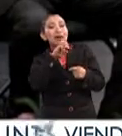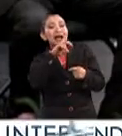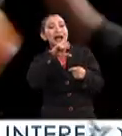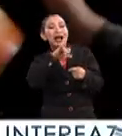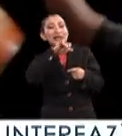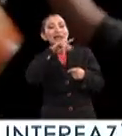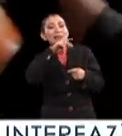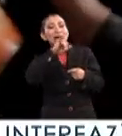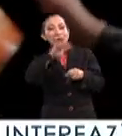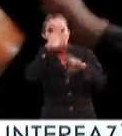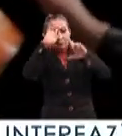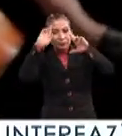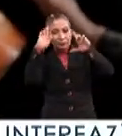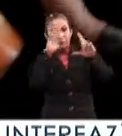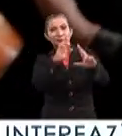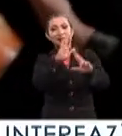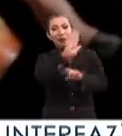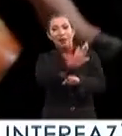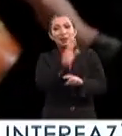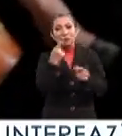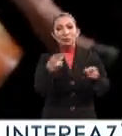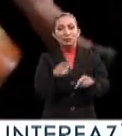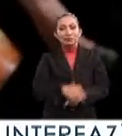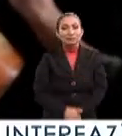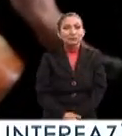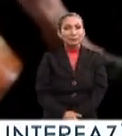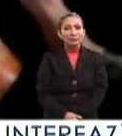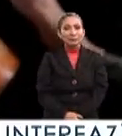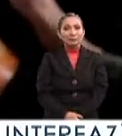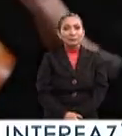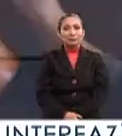Jiménez rinde tributo a la música.